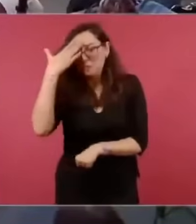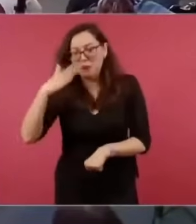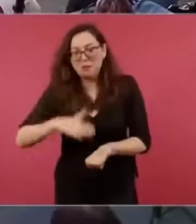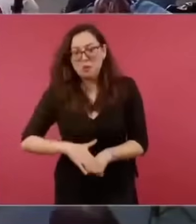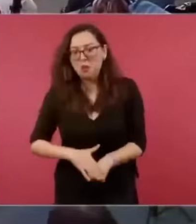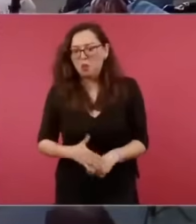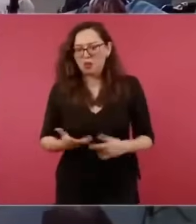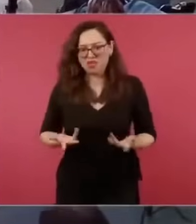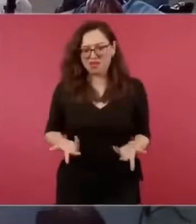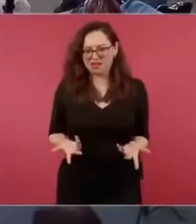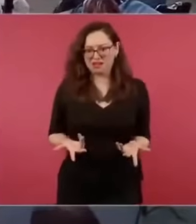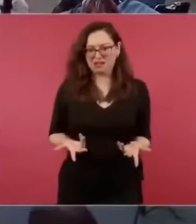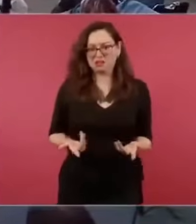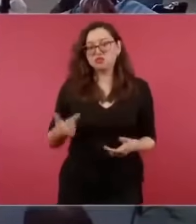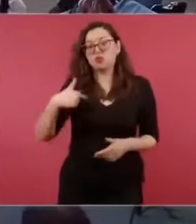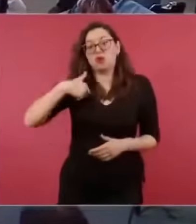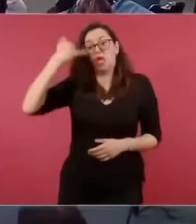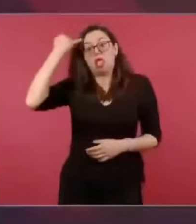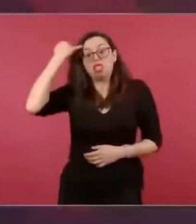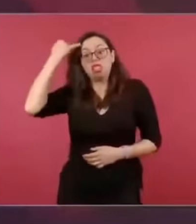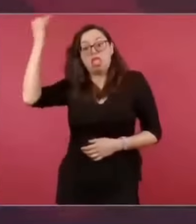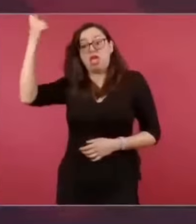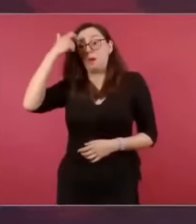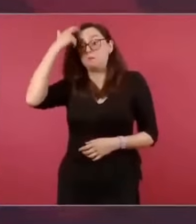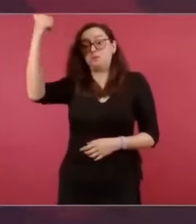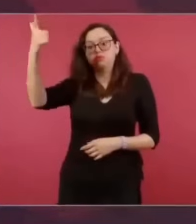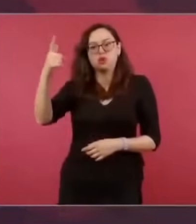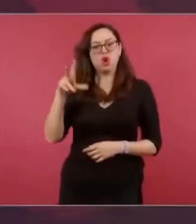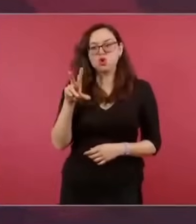Entonces no es cualquier cosa.